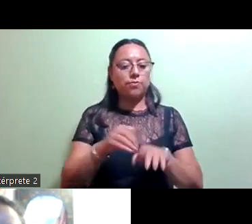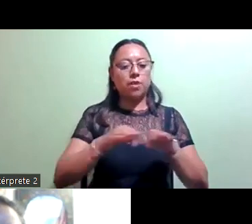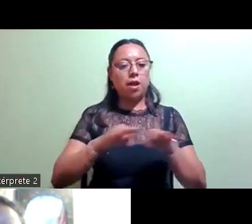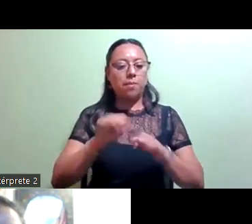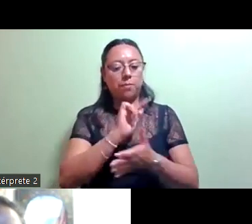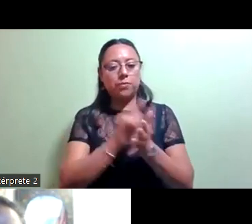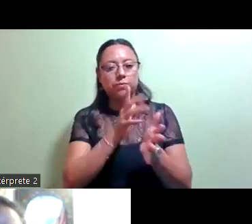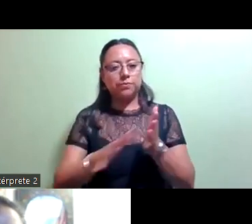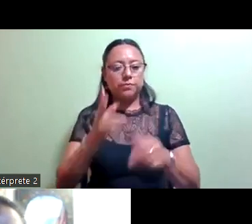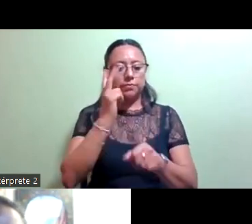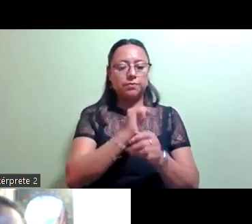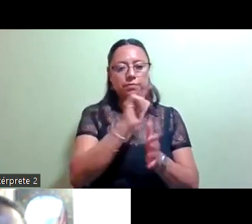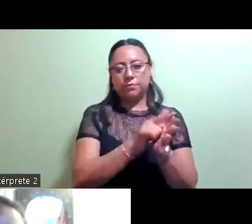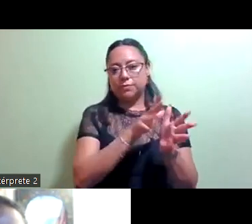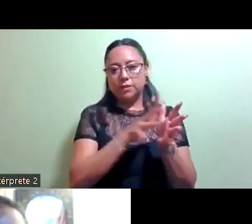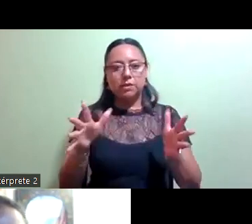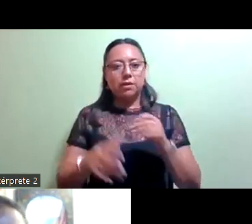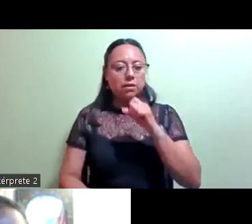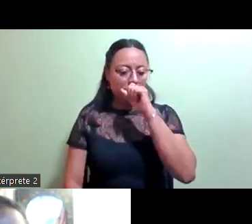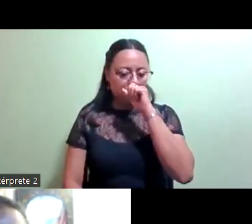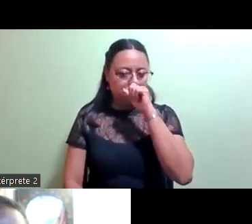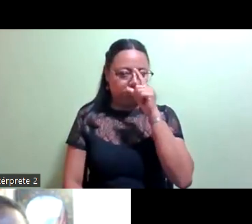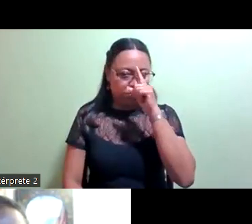de la segunda legislatura.